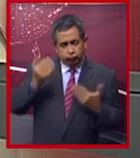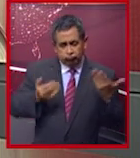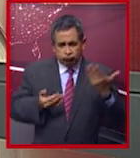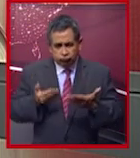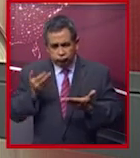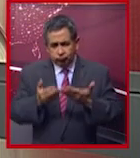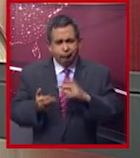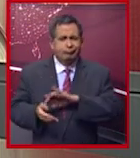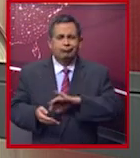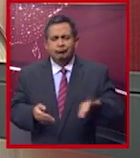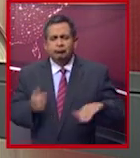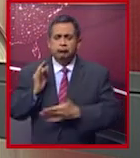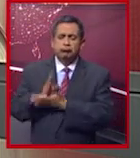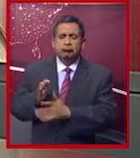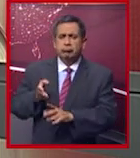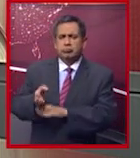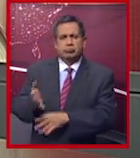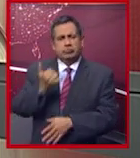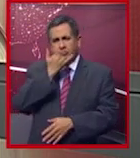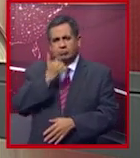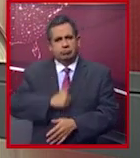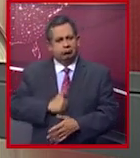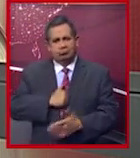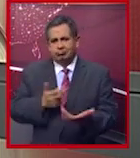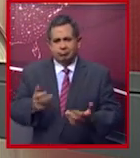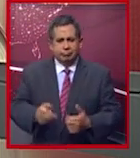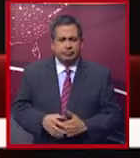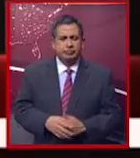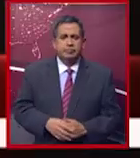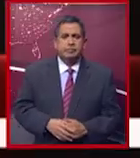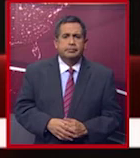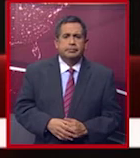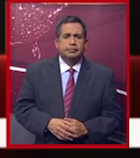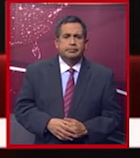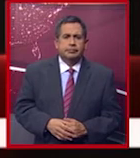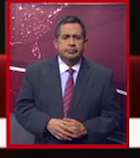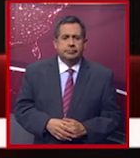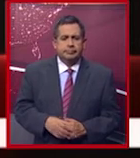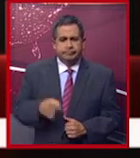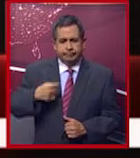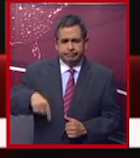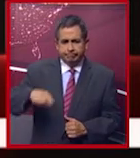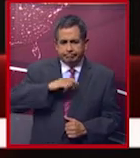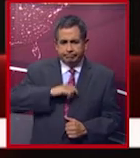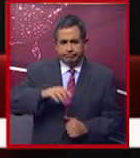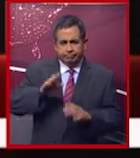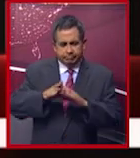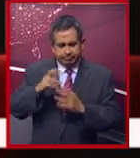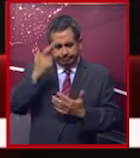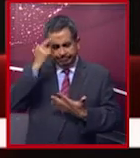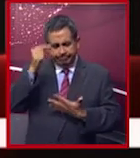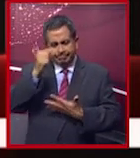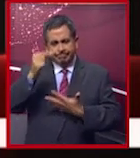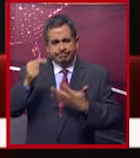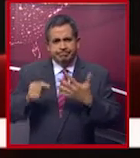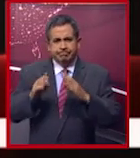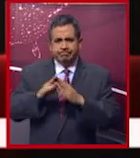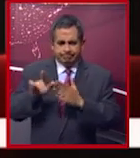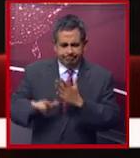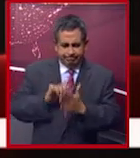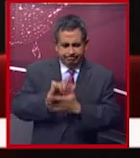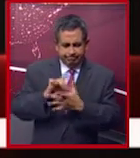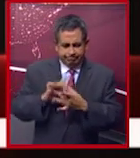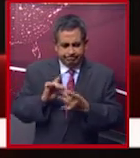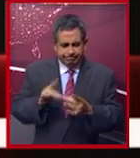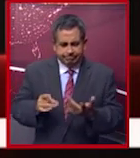iniciativas, así como un estudio del impacto presupuestario. Los argumentos con los que se pretende motivar la expedición de la ley